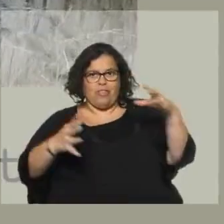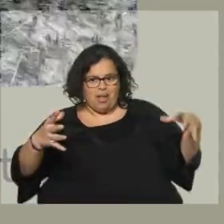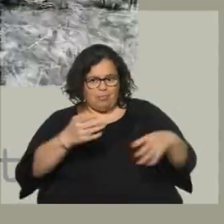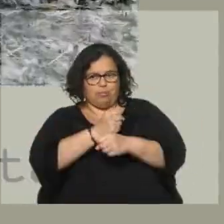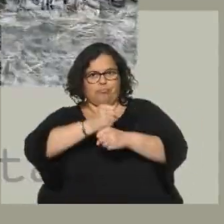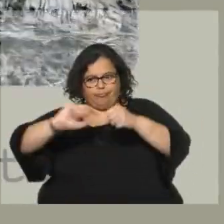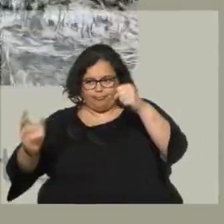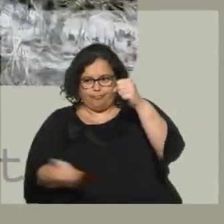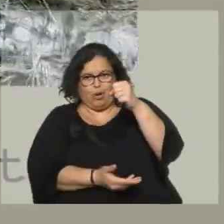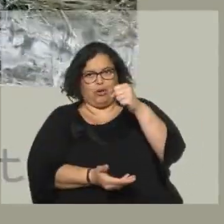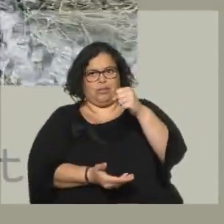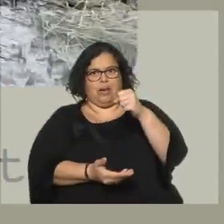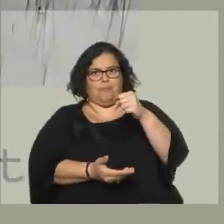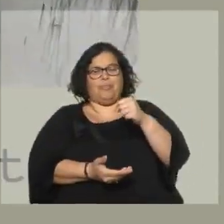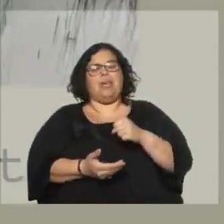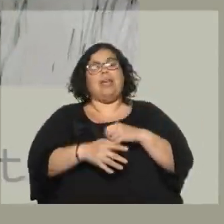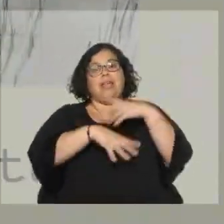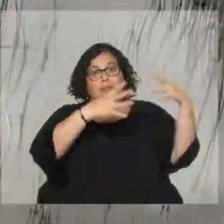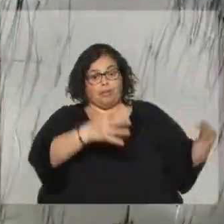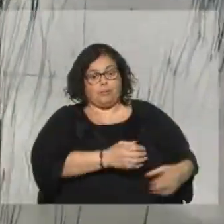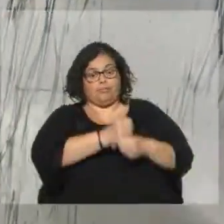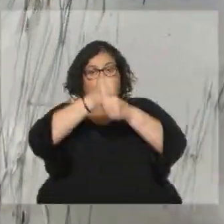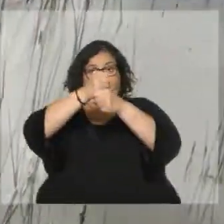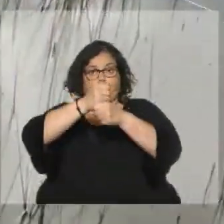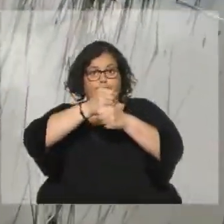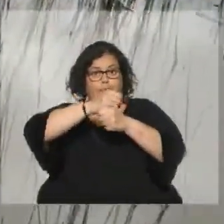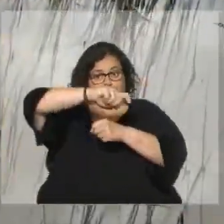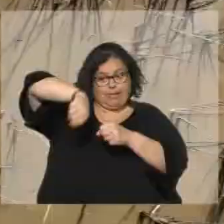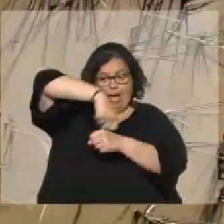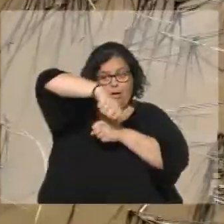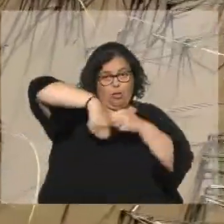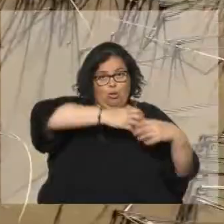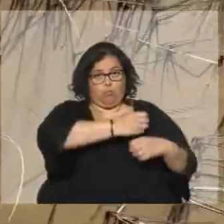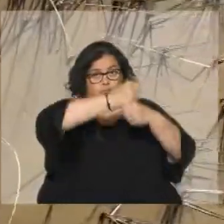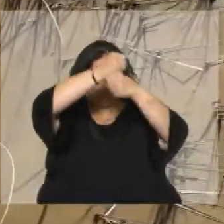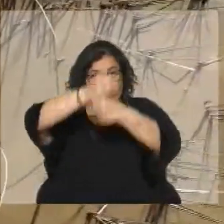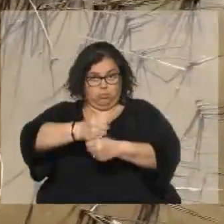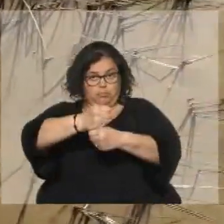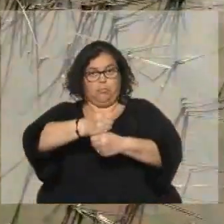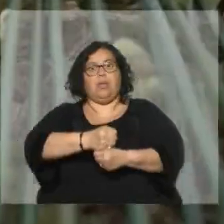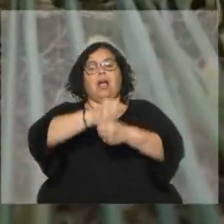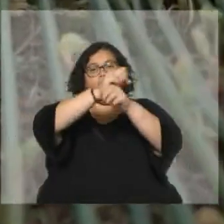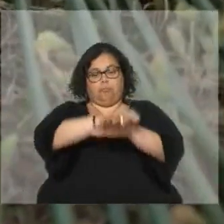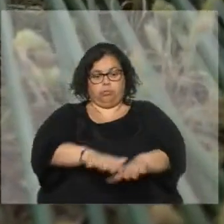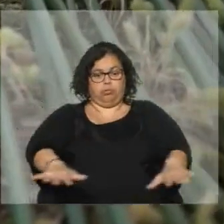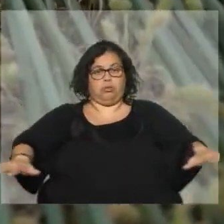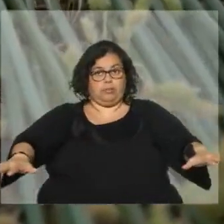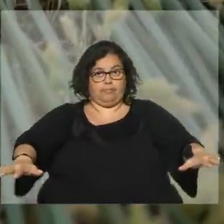que es el junco y lo traemos nuevamente hacia acá. Lo traemos, lo extendemos